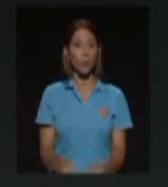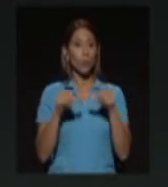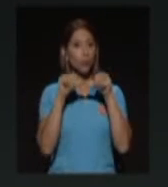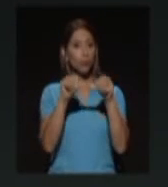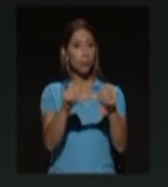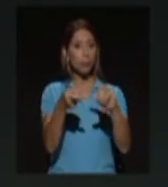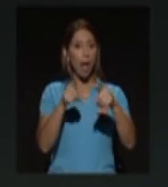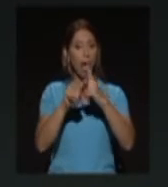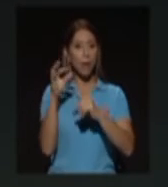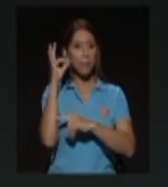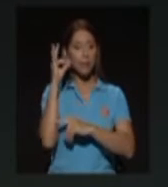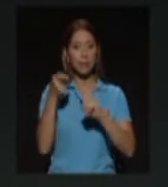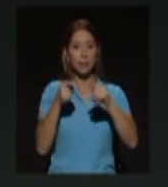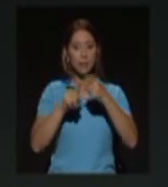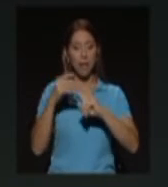Continuamos, amigas y amigos,